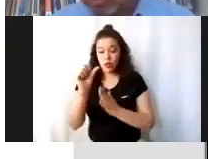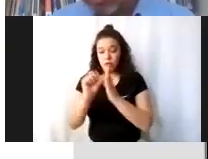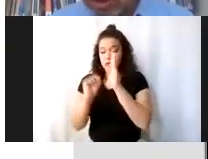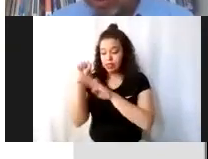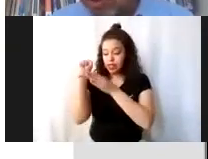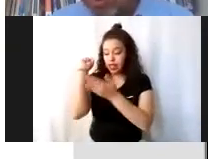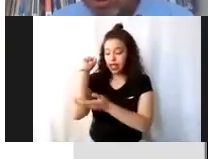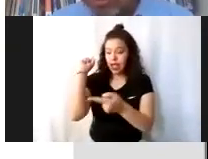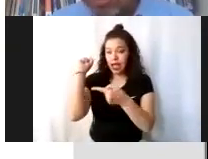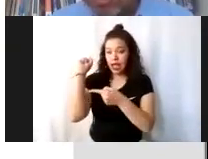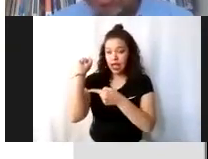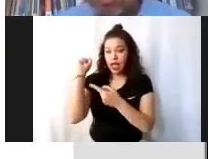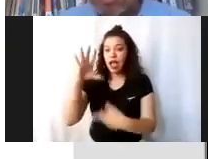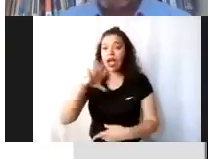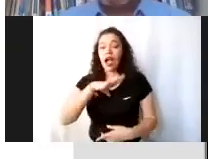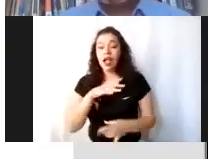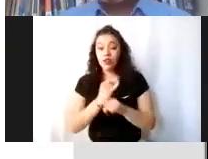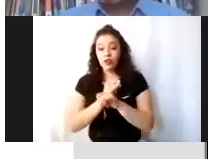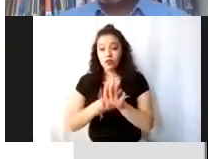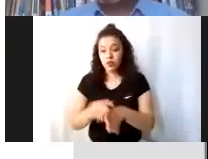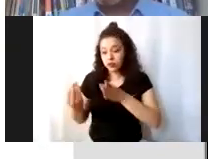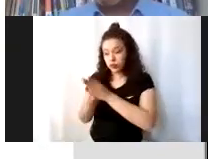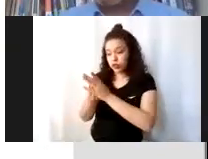la protección de sus datos personales?